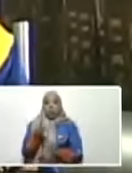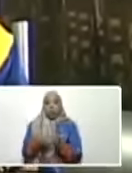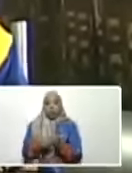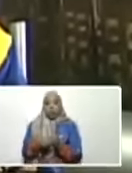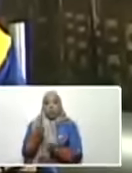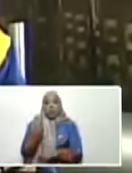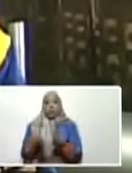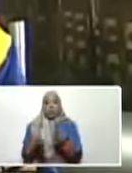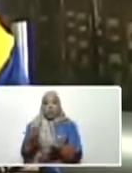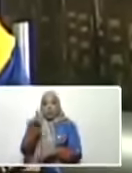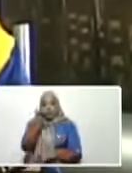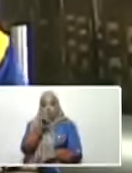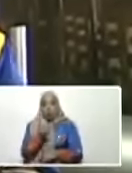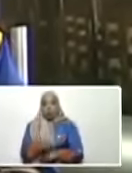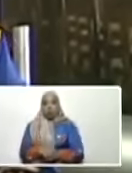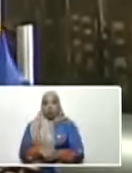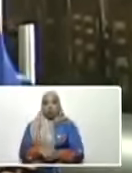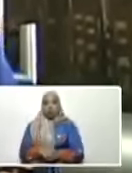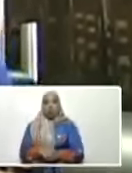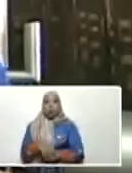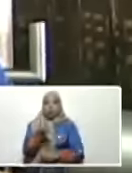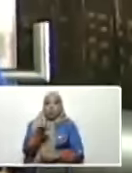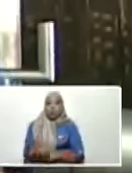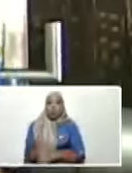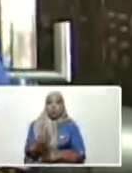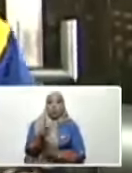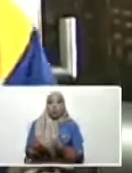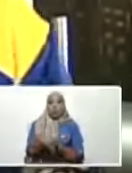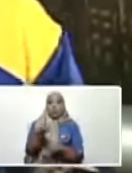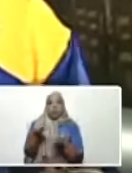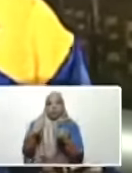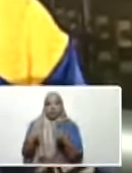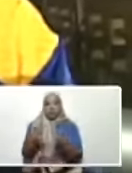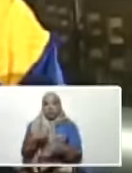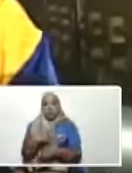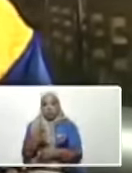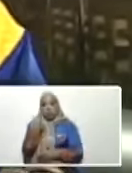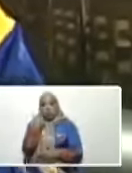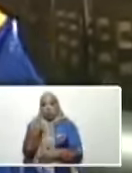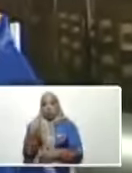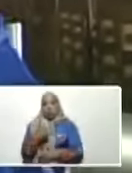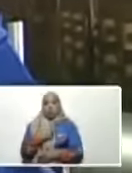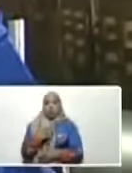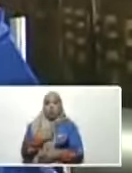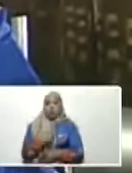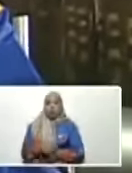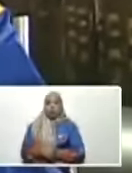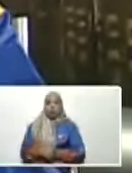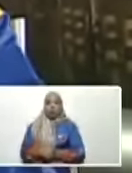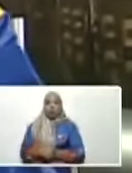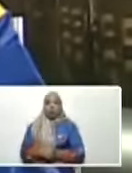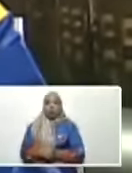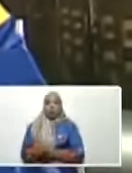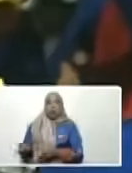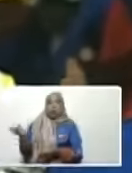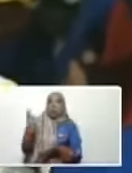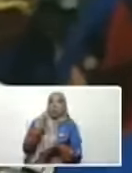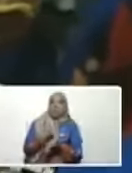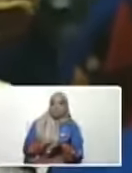2025. Quizás llegando a 2026, yo pueda venir aquí a decirle, lo volvimos a